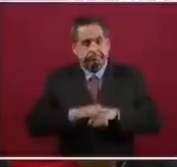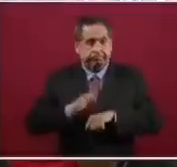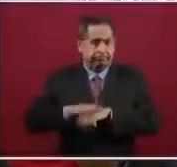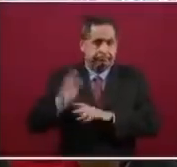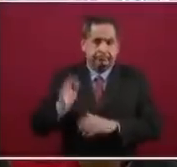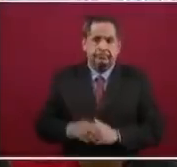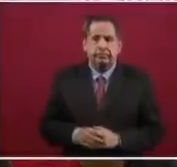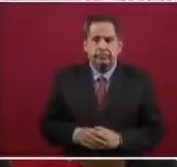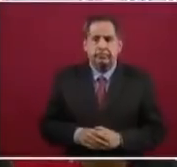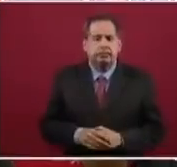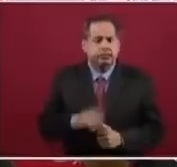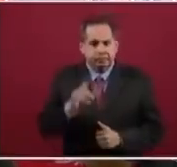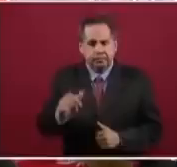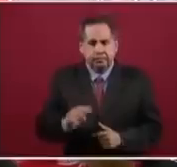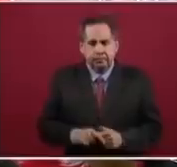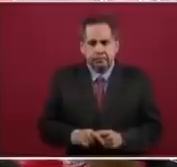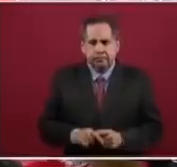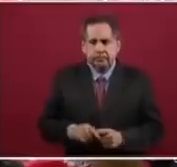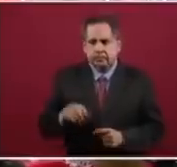relevante después